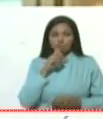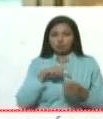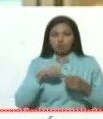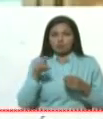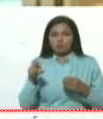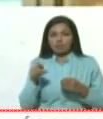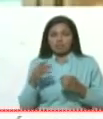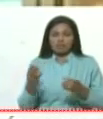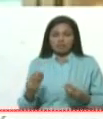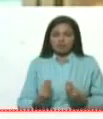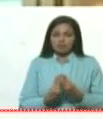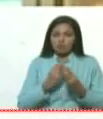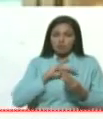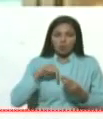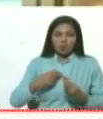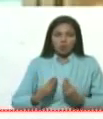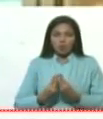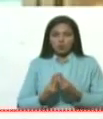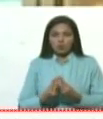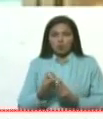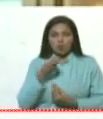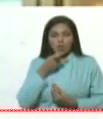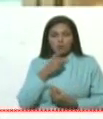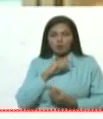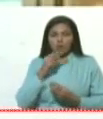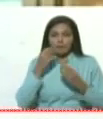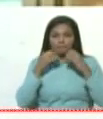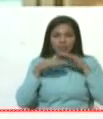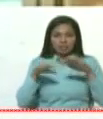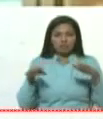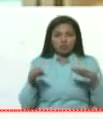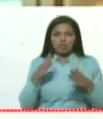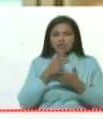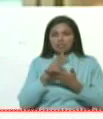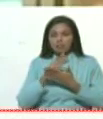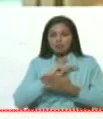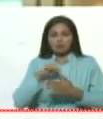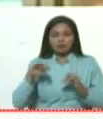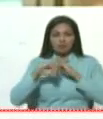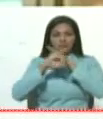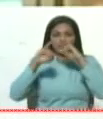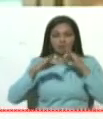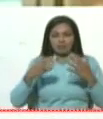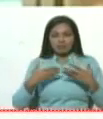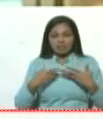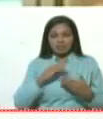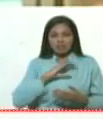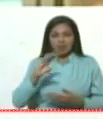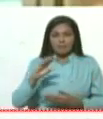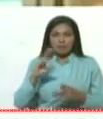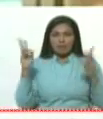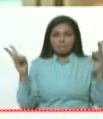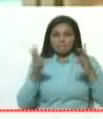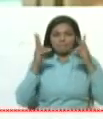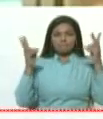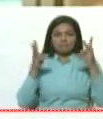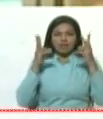fuiste. Estás con nosotros y contamos con tus bendiciones de siempre para la felicidad de la patria. Que viva José